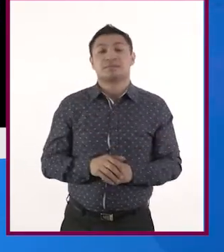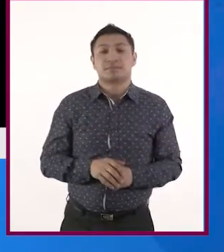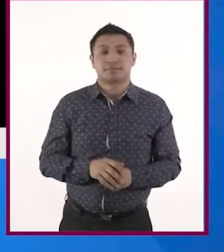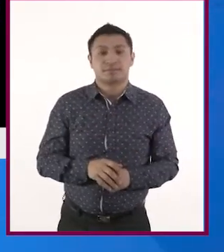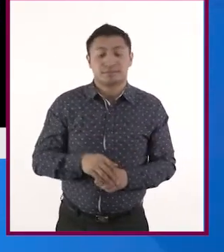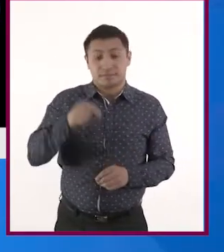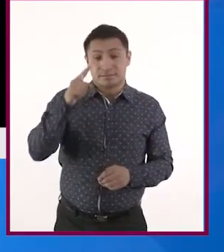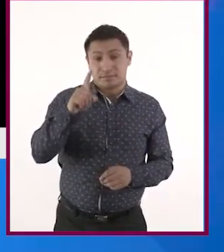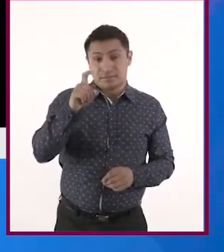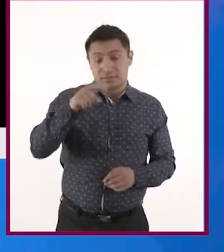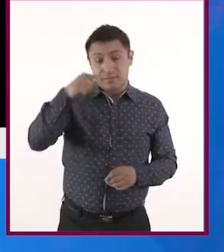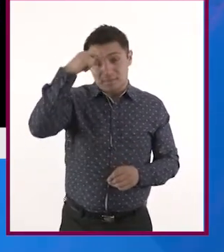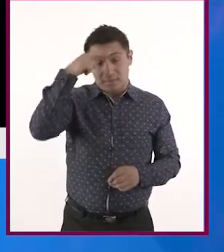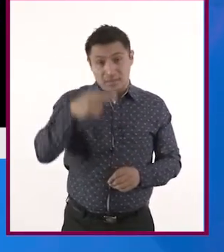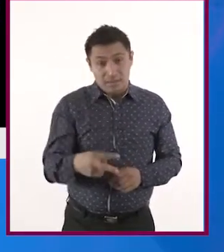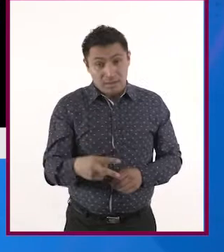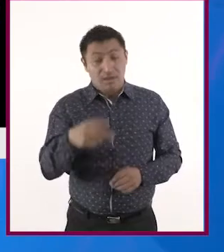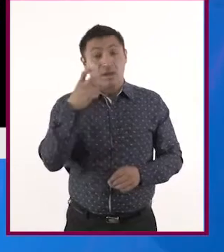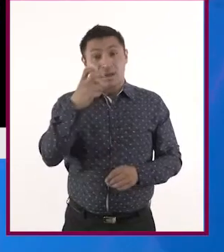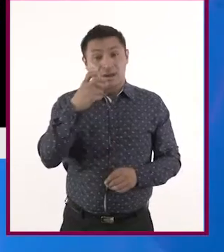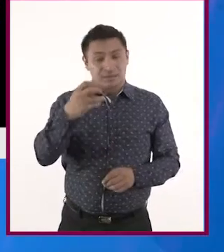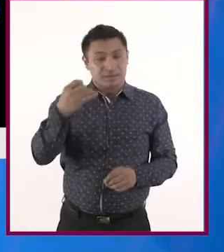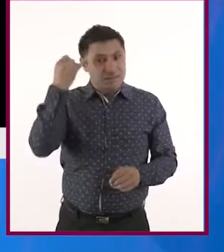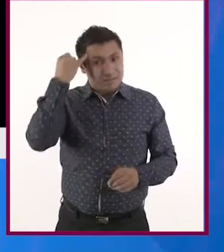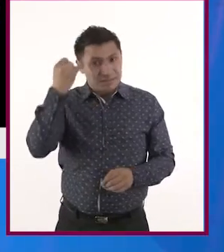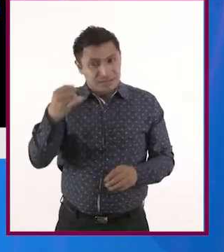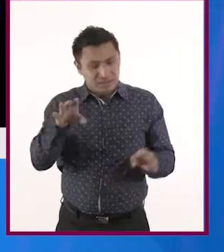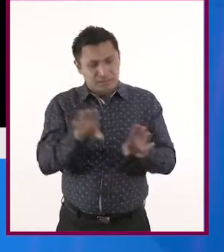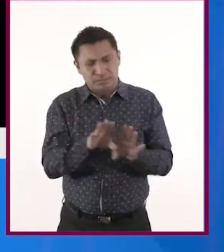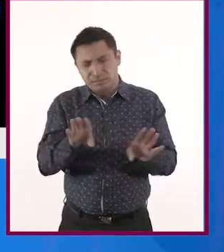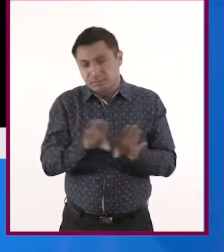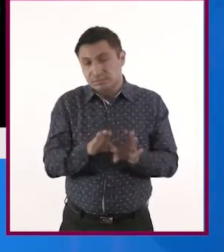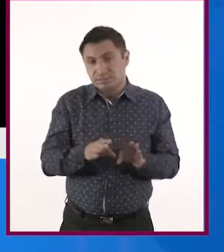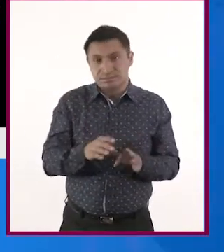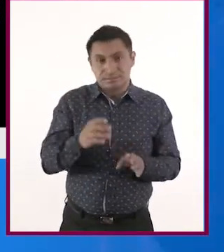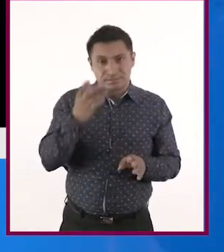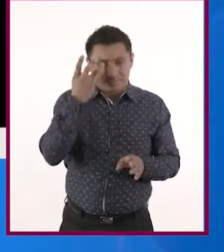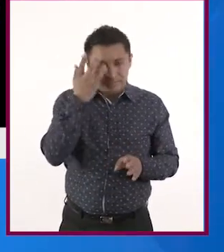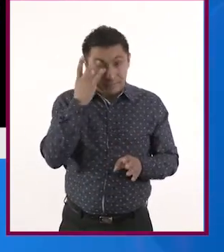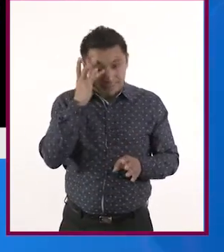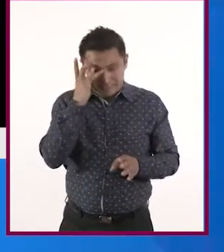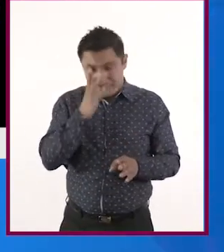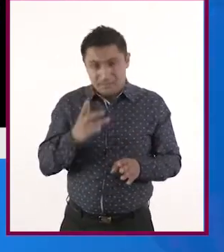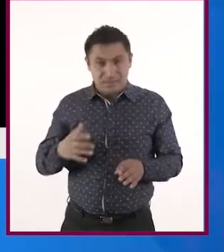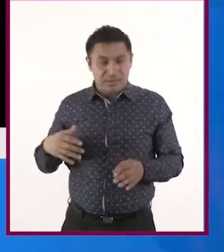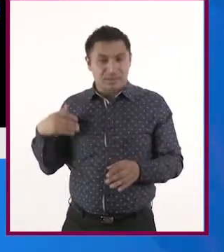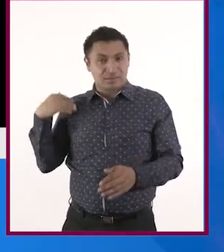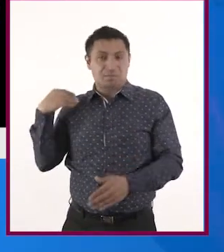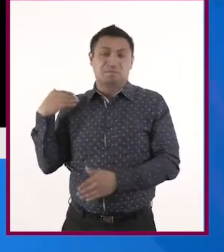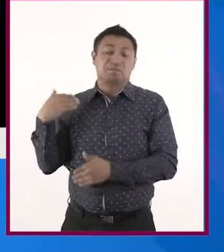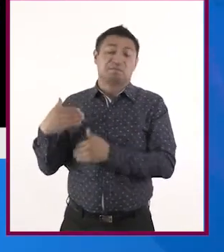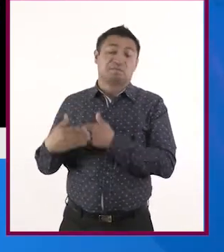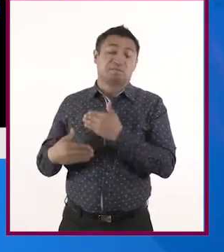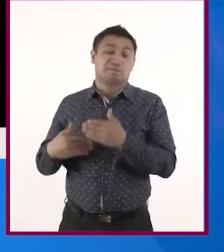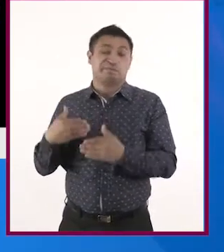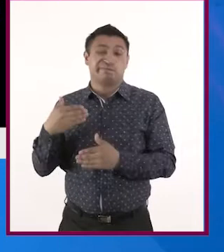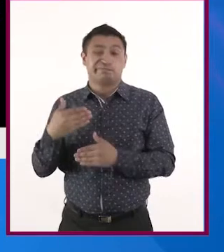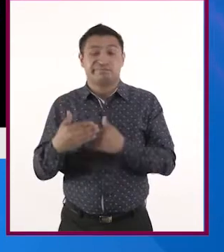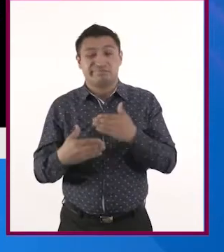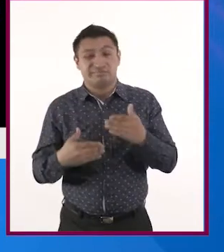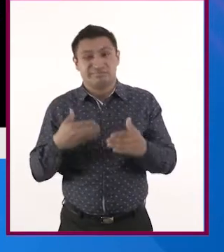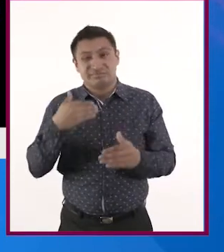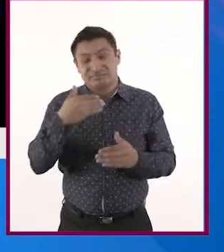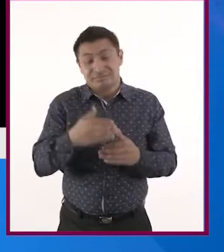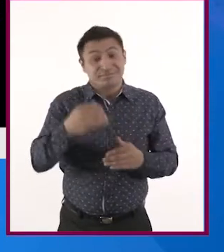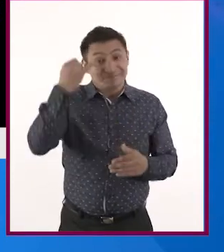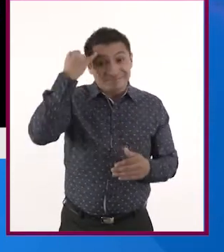nuestro país. Y esa es una perspectiva que llevamos, digamos, arrastrando muchas décadas. Es